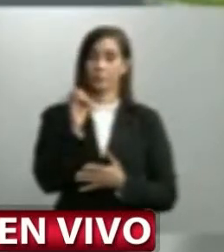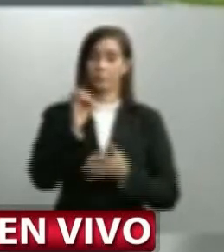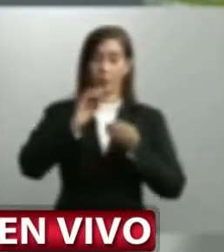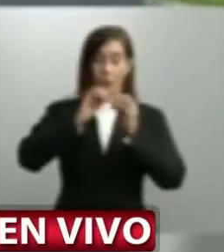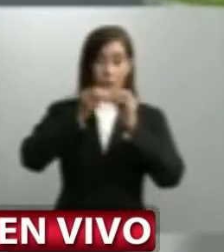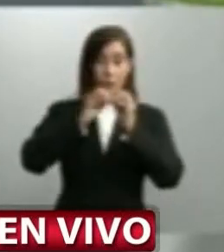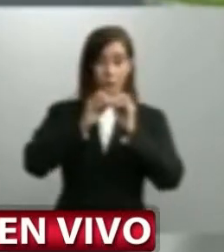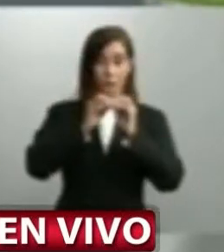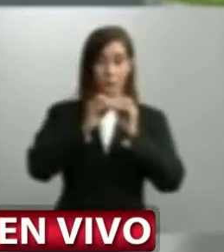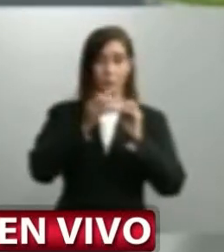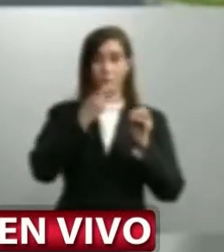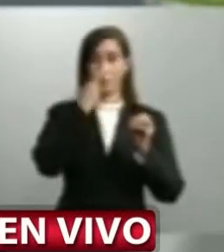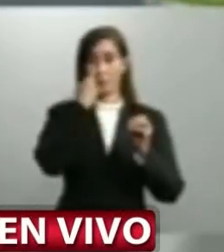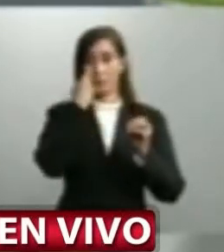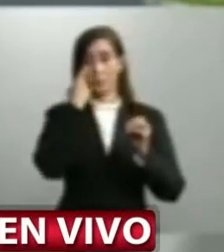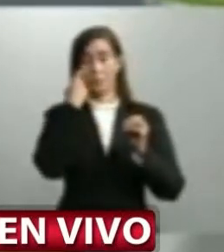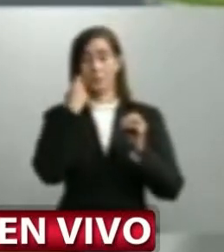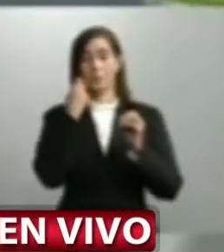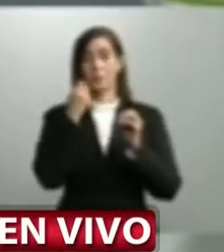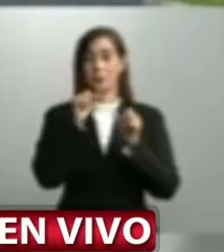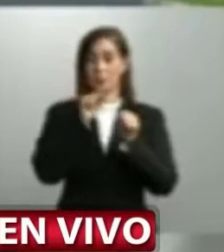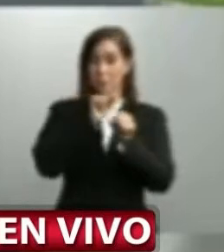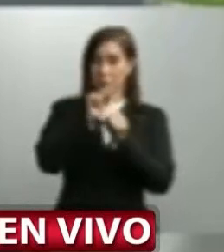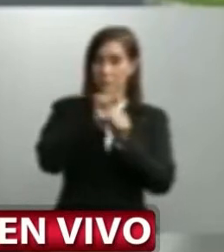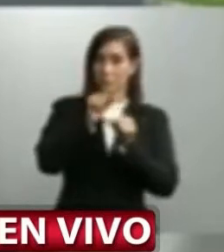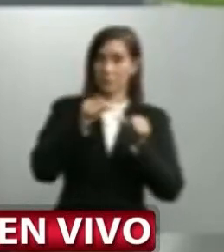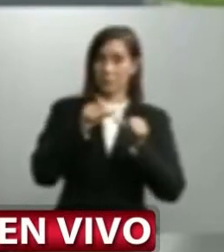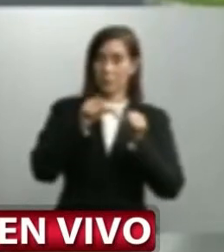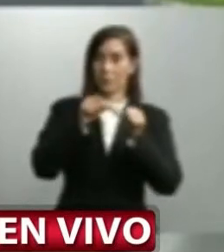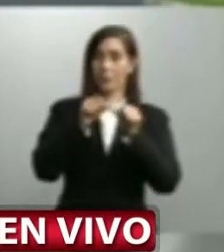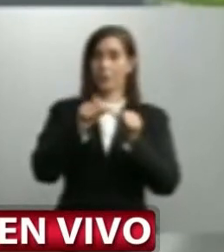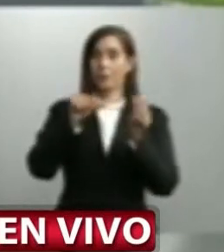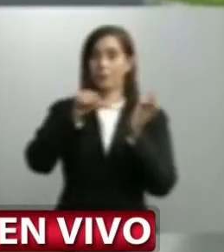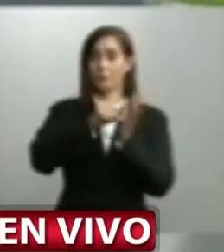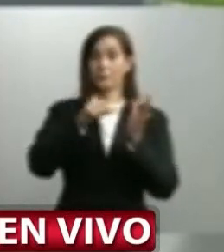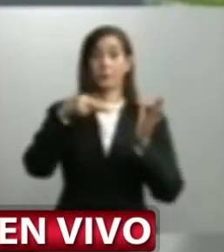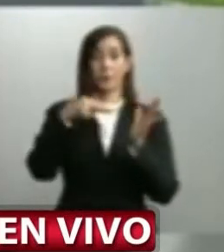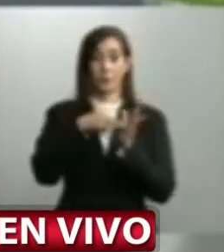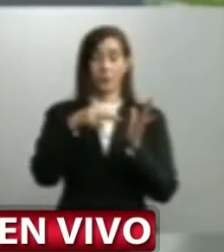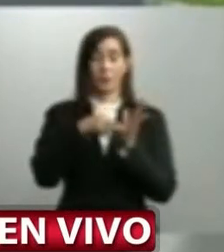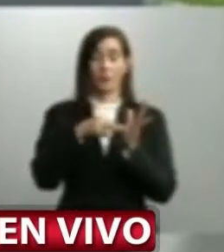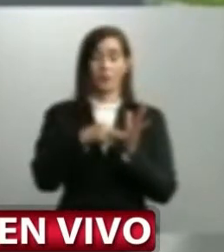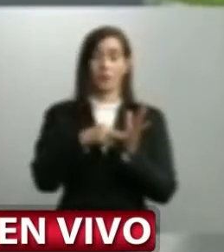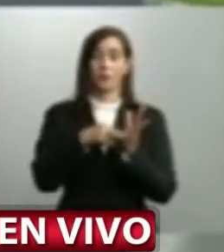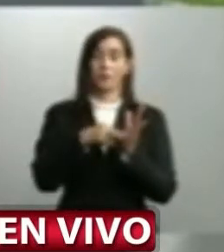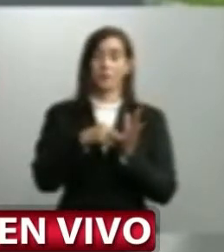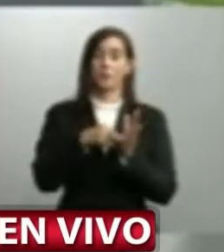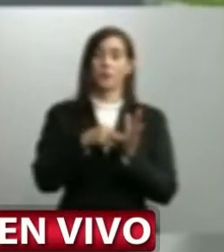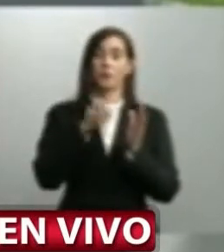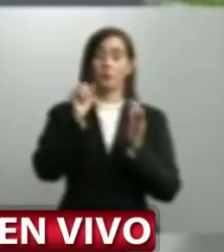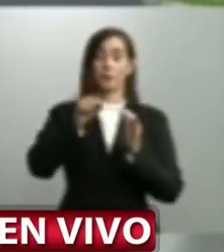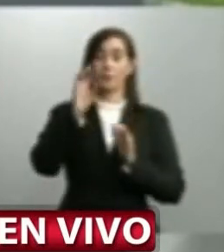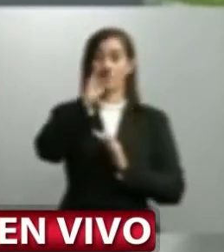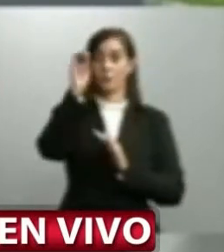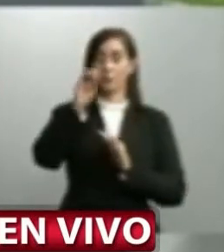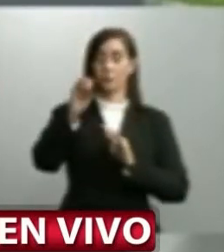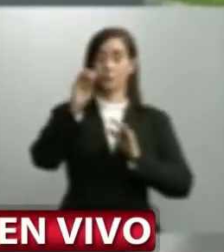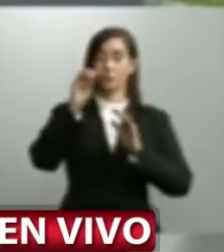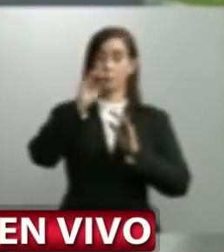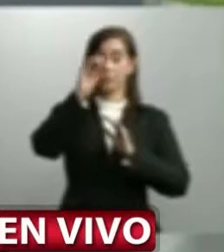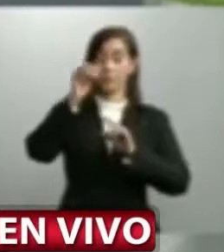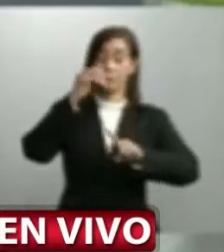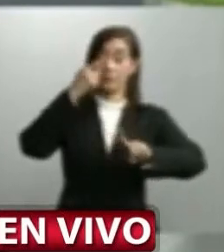número de pruebas ha estado más o menos homogéneo en el Distrito Nacional y, sin embargo, la tasa de